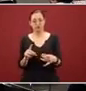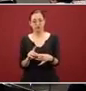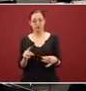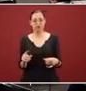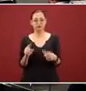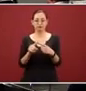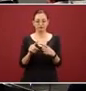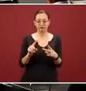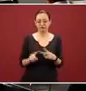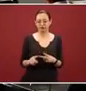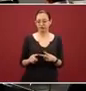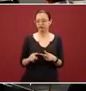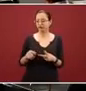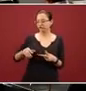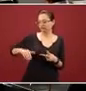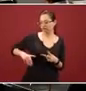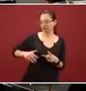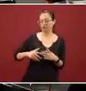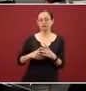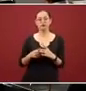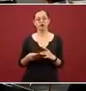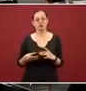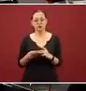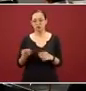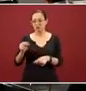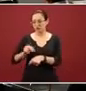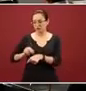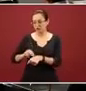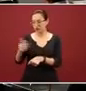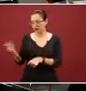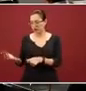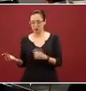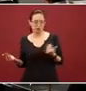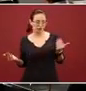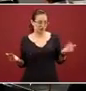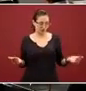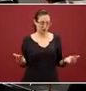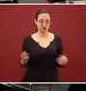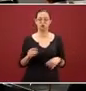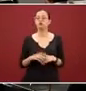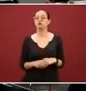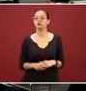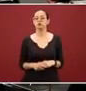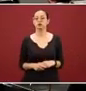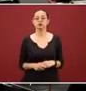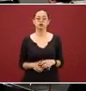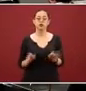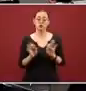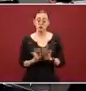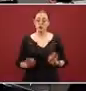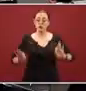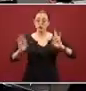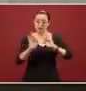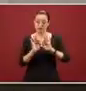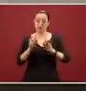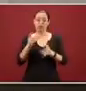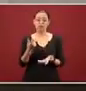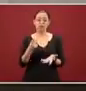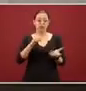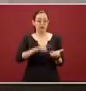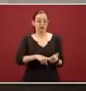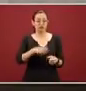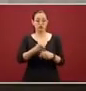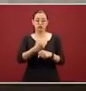comentarios del doctor Reyes Terán y el doctor Borja. Es muy claro cómo la colaboración al interior del sector